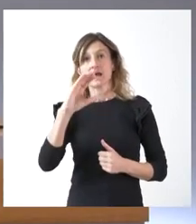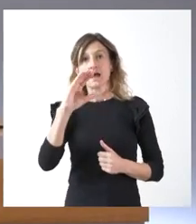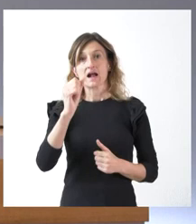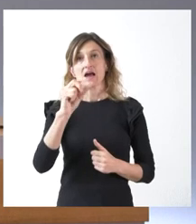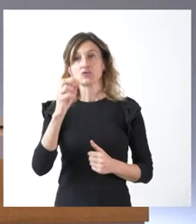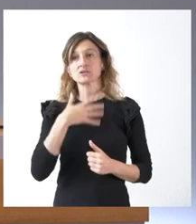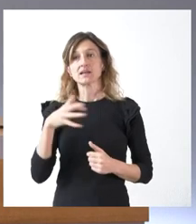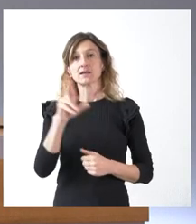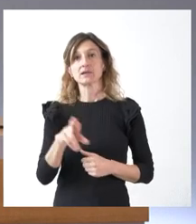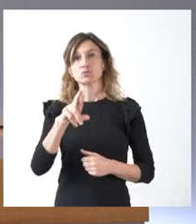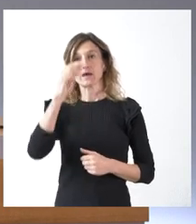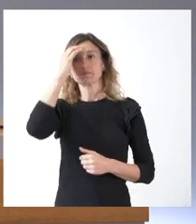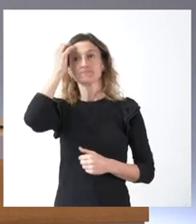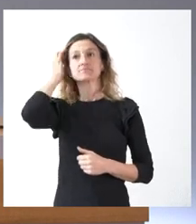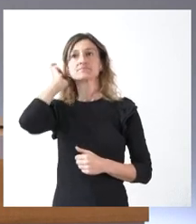representar Carlos